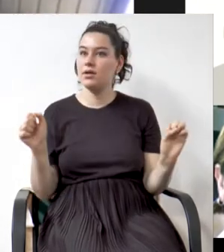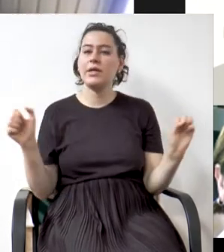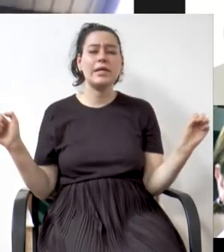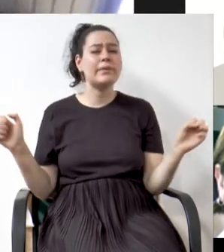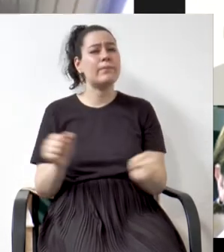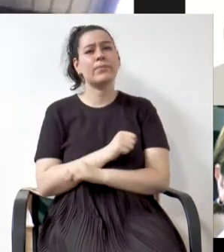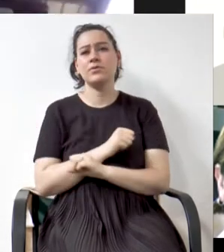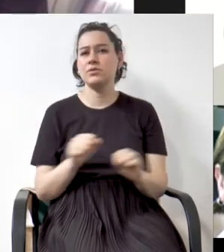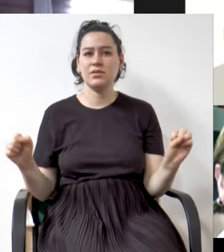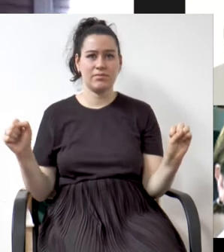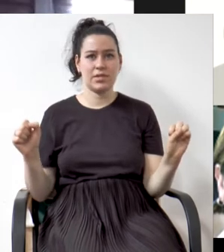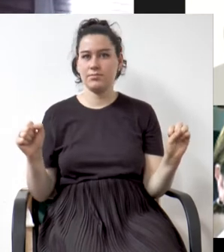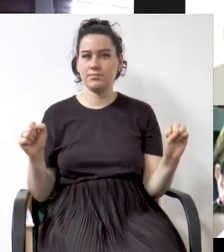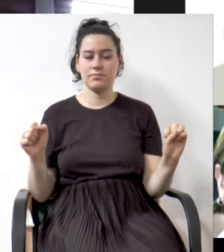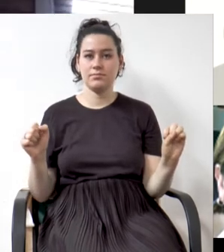es imposible